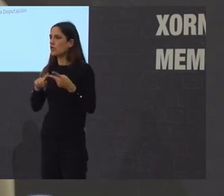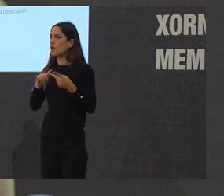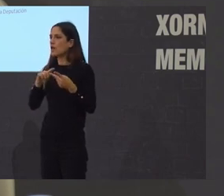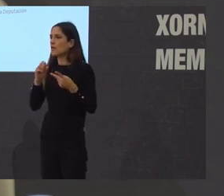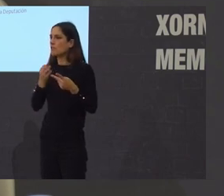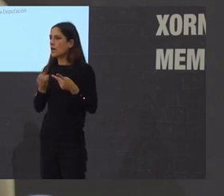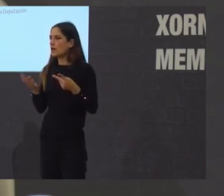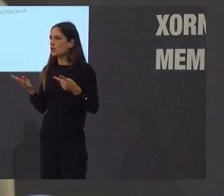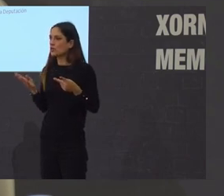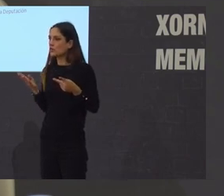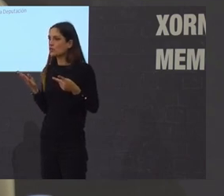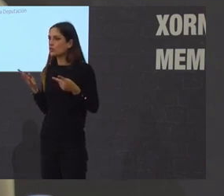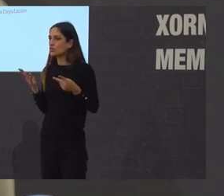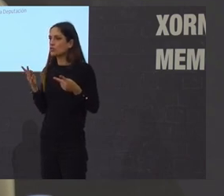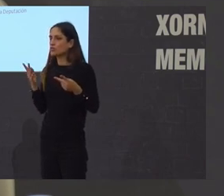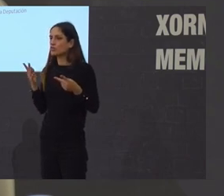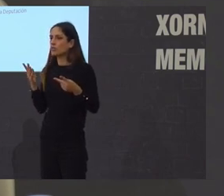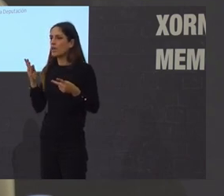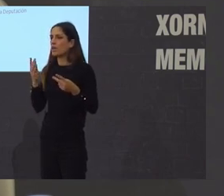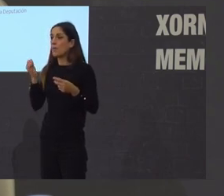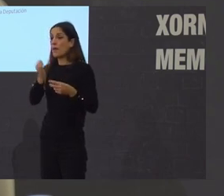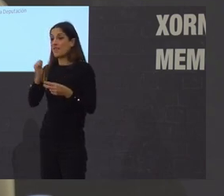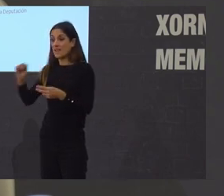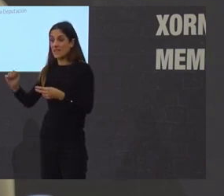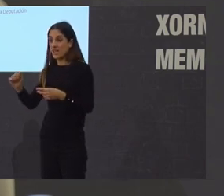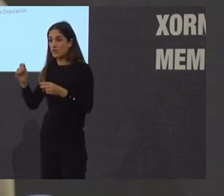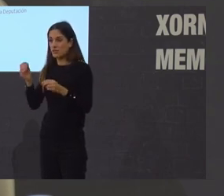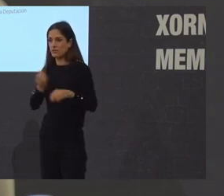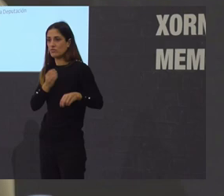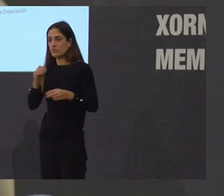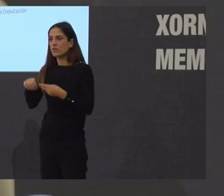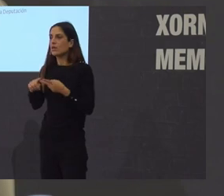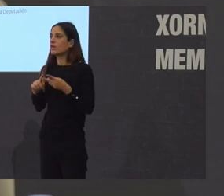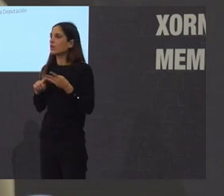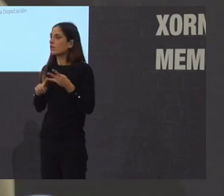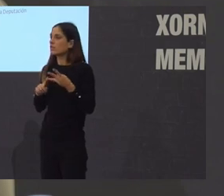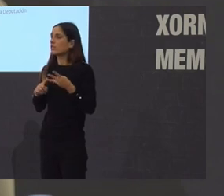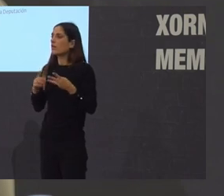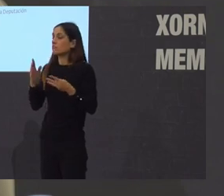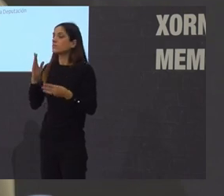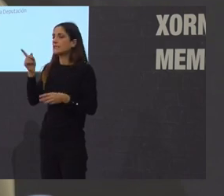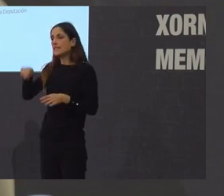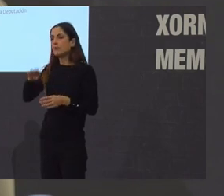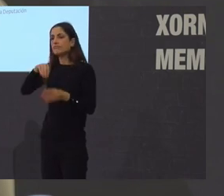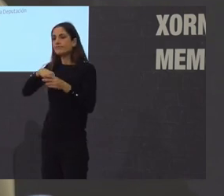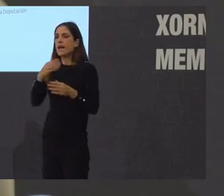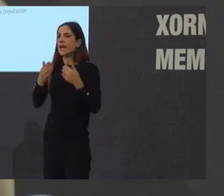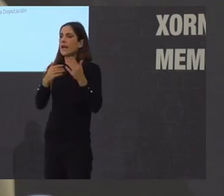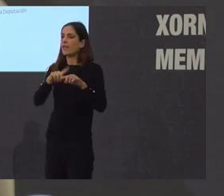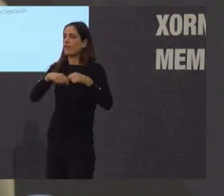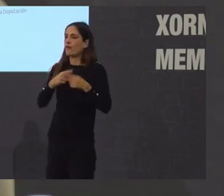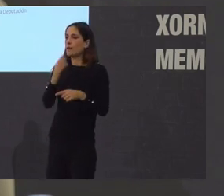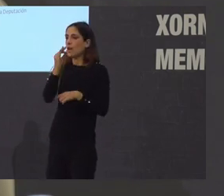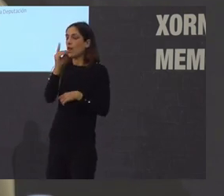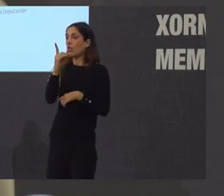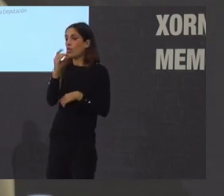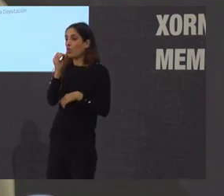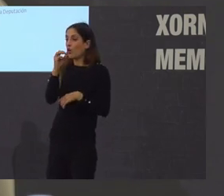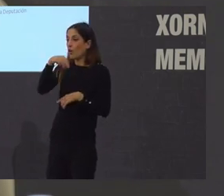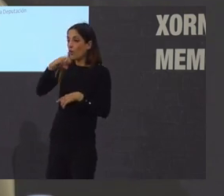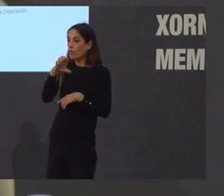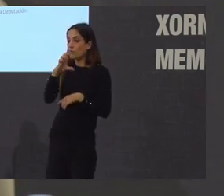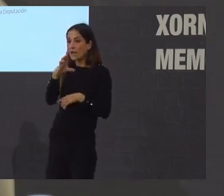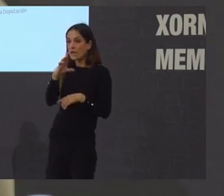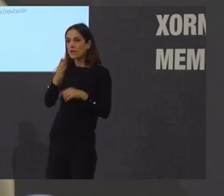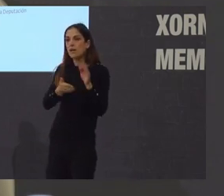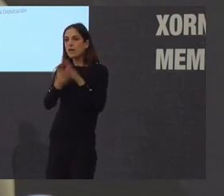varios banderilleros que salían junto con estas familias, con los Domecq, y salían a cazar republicanos. Es